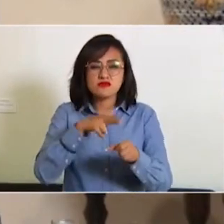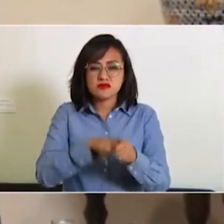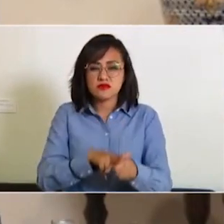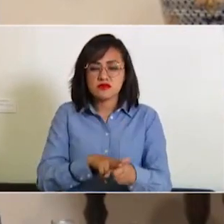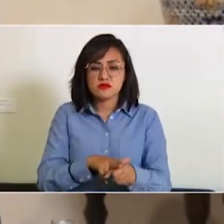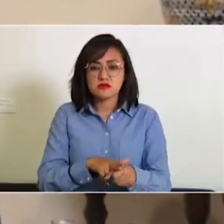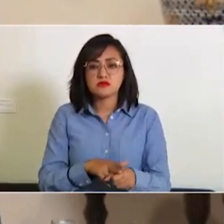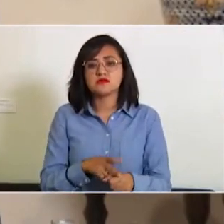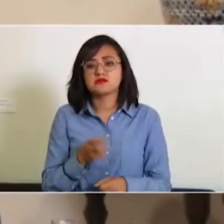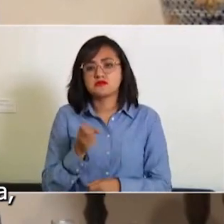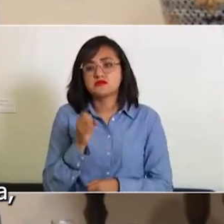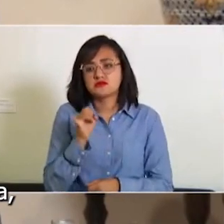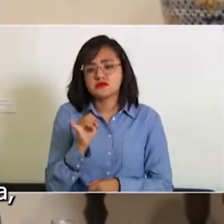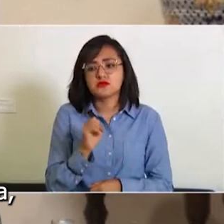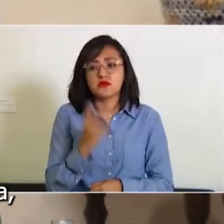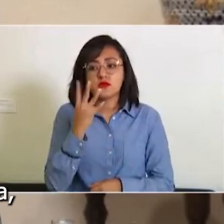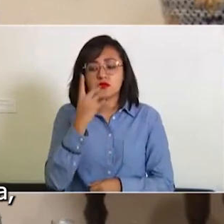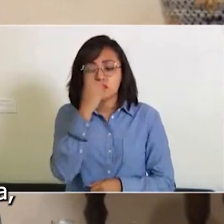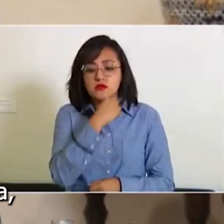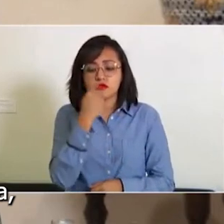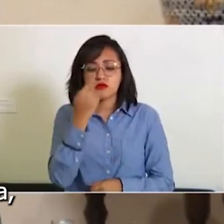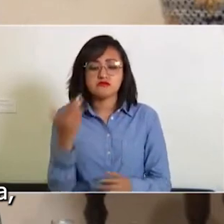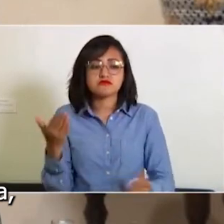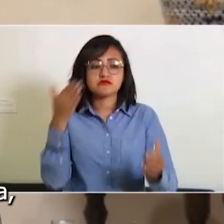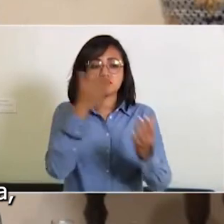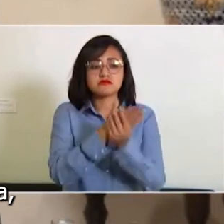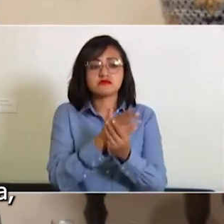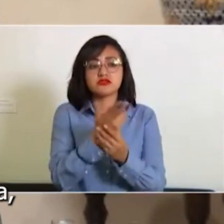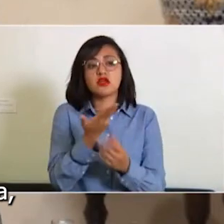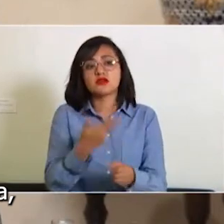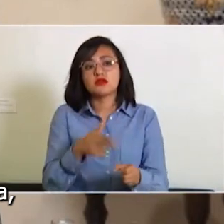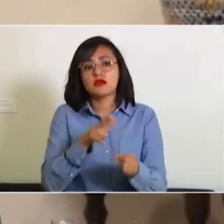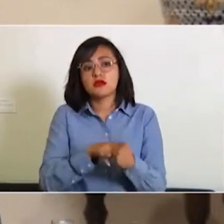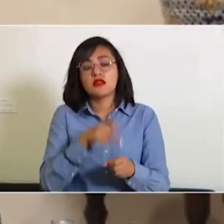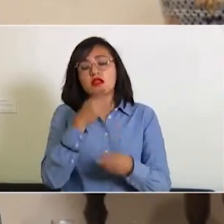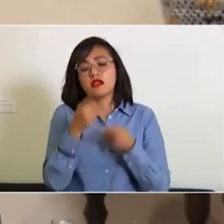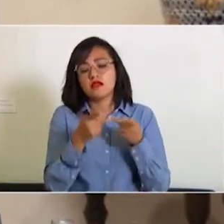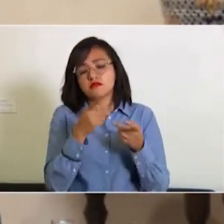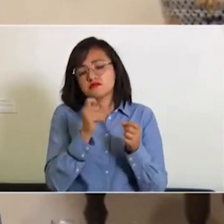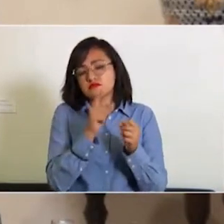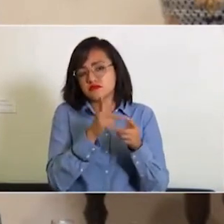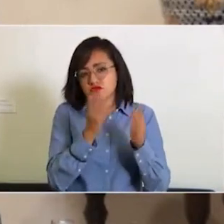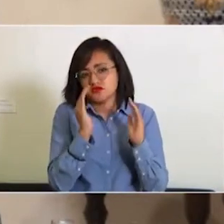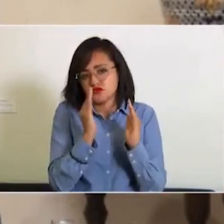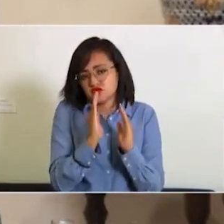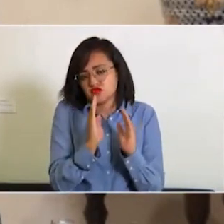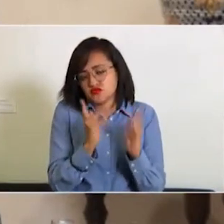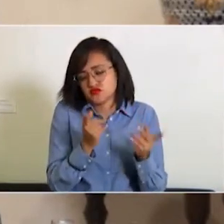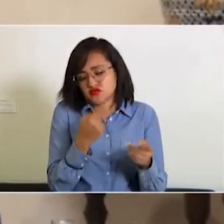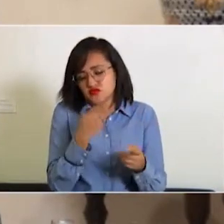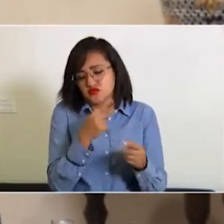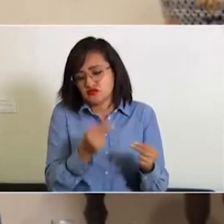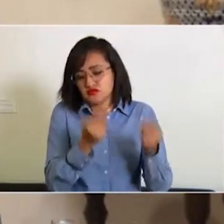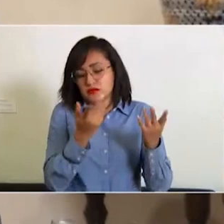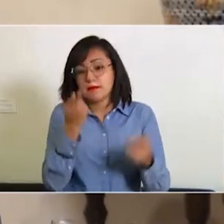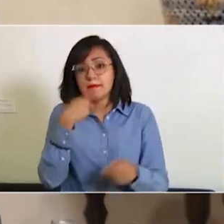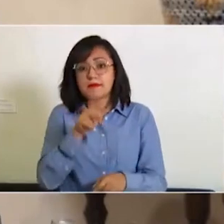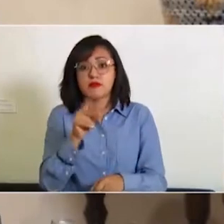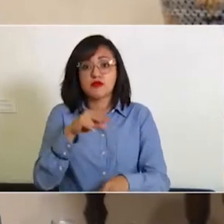una visita de 4 horas para poder desahogar esa visita, pero los